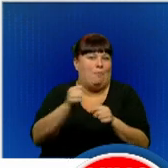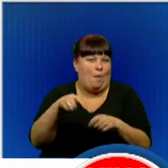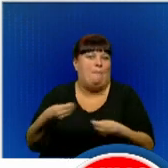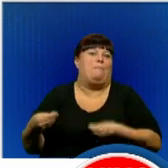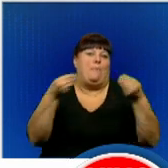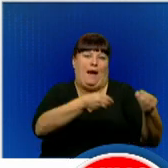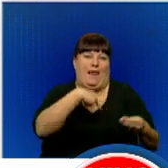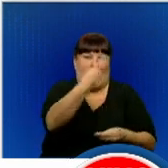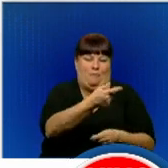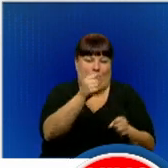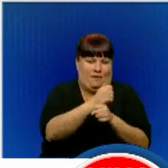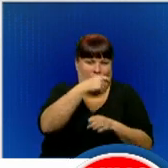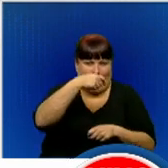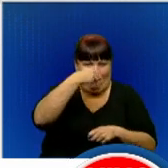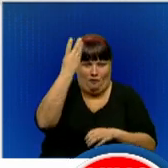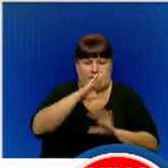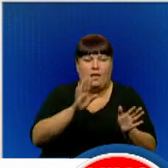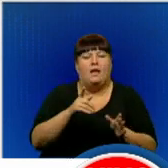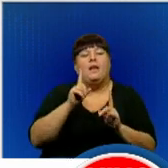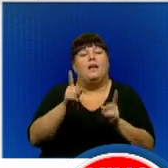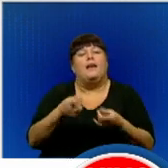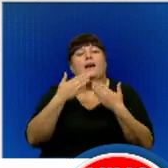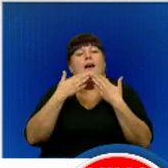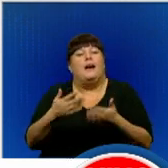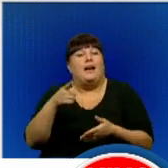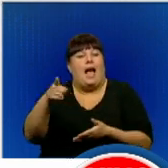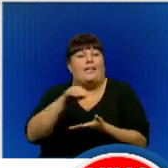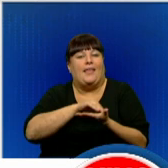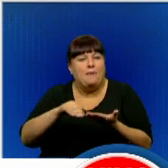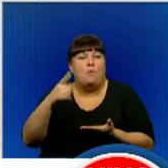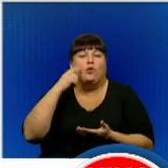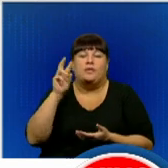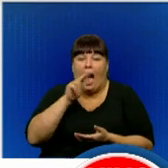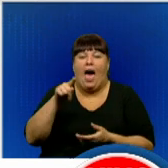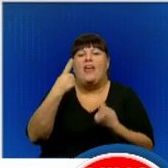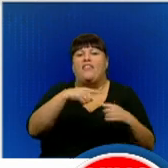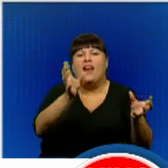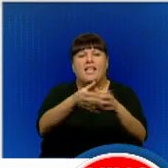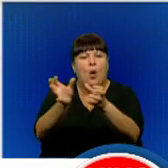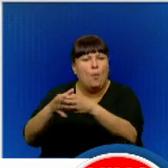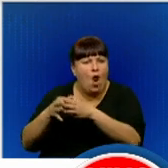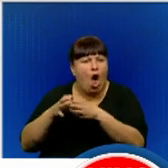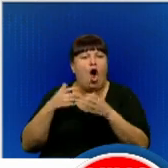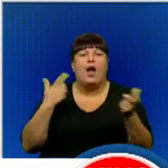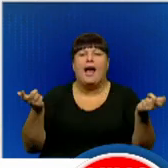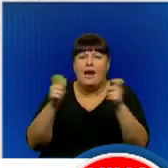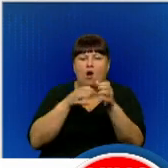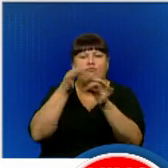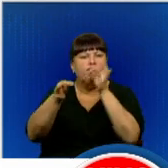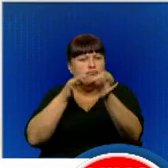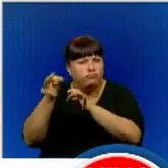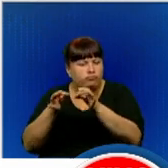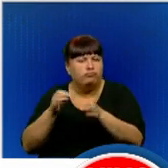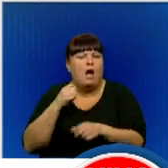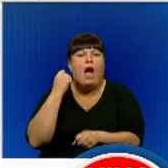en ese sentido también le quiero agradecer a diputados y diputadas de los distintos bloques con lo que hemos estado dialogando